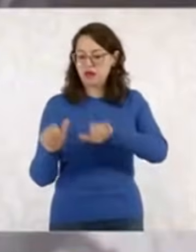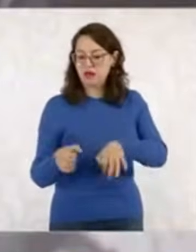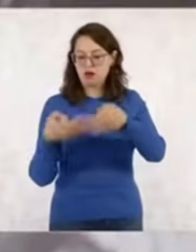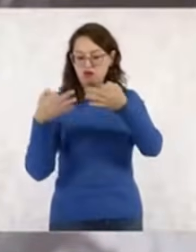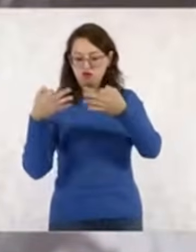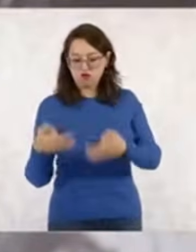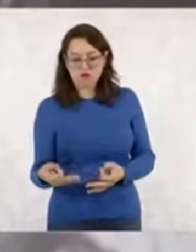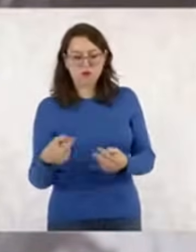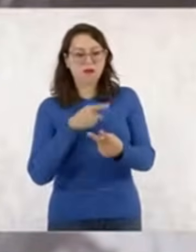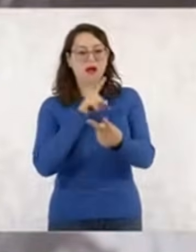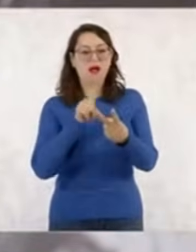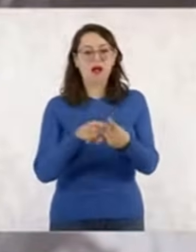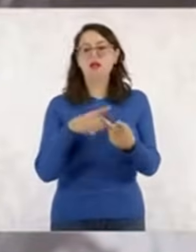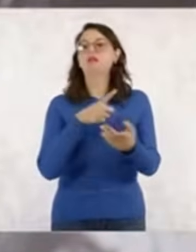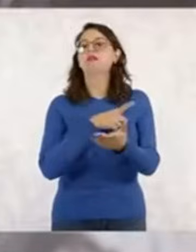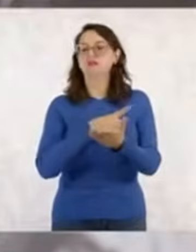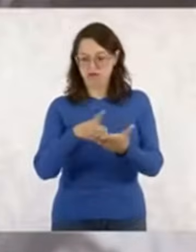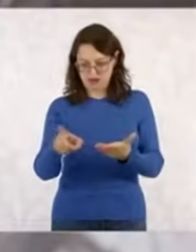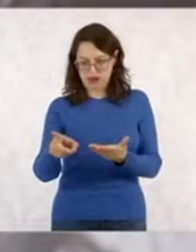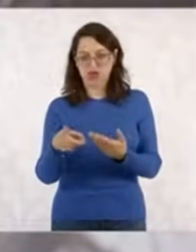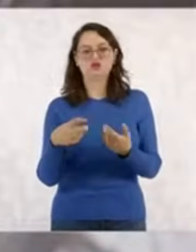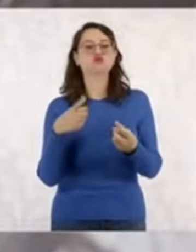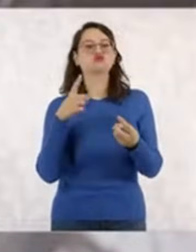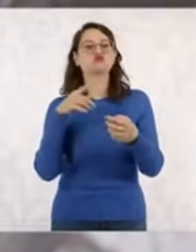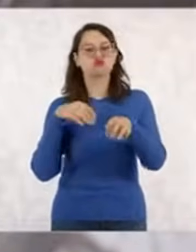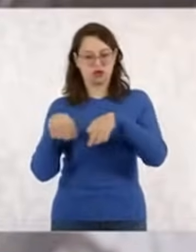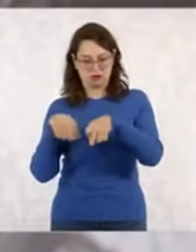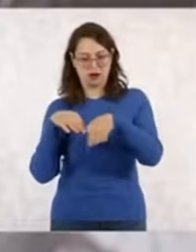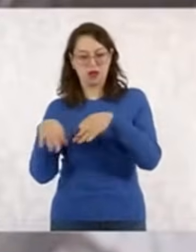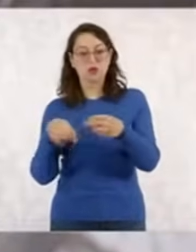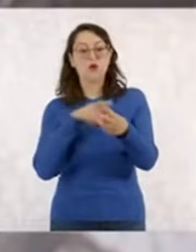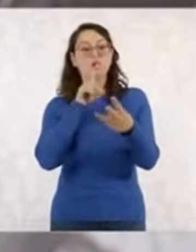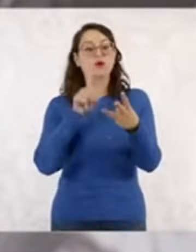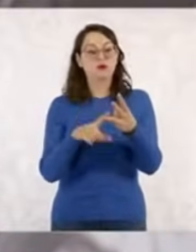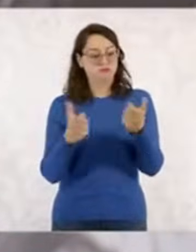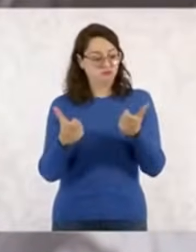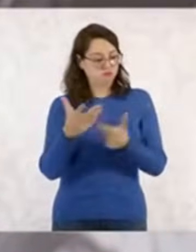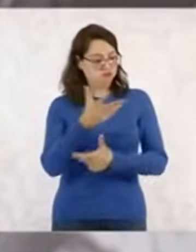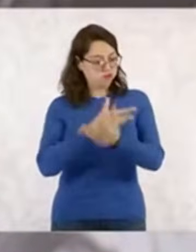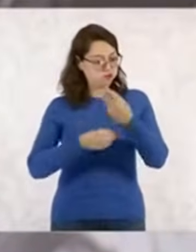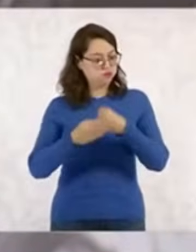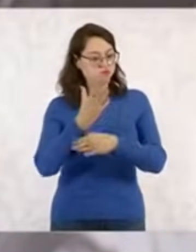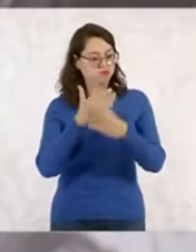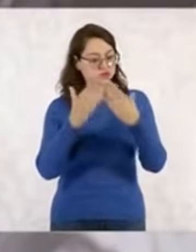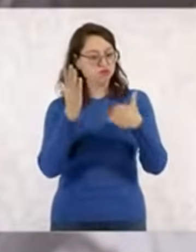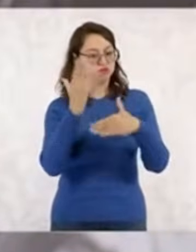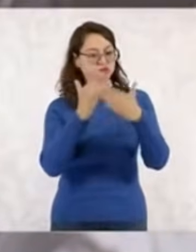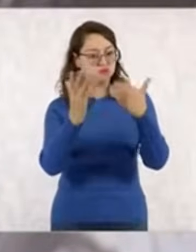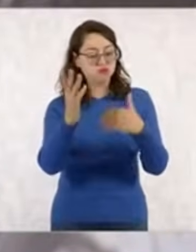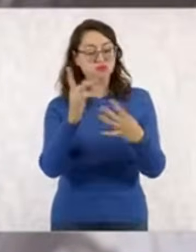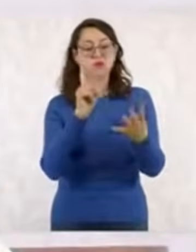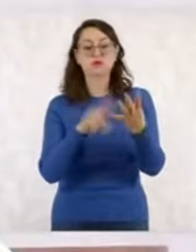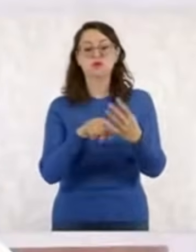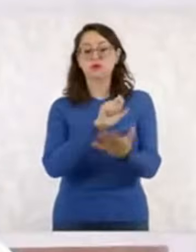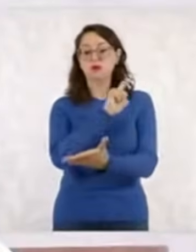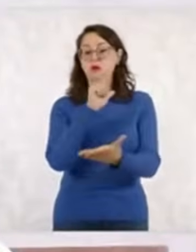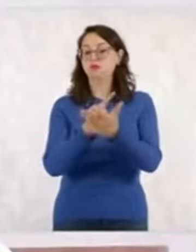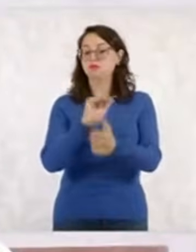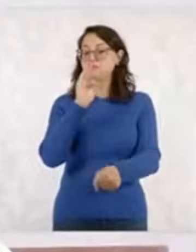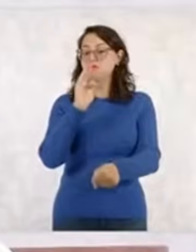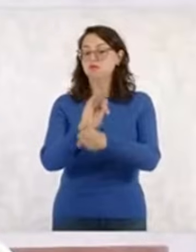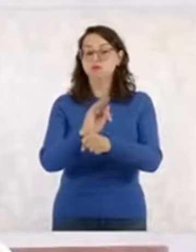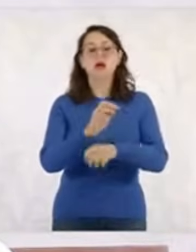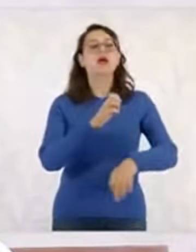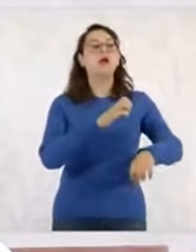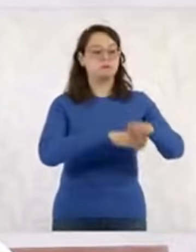los derechos de los trabajadores, la estabilidad productiva, la seguridad jurídica, la eficiencia y el desarrollo de las